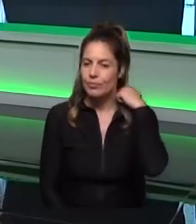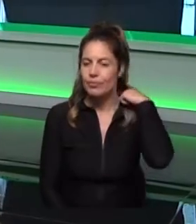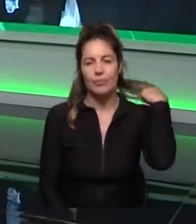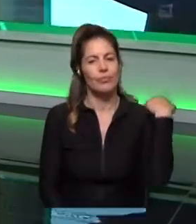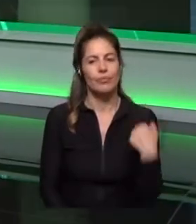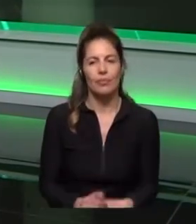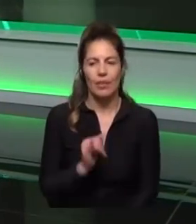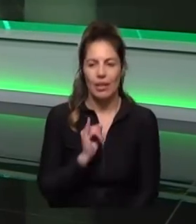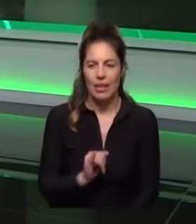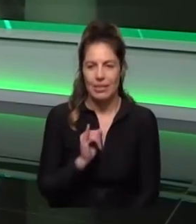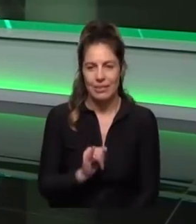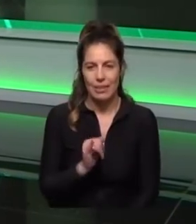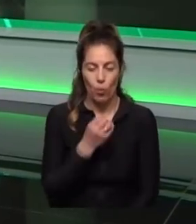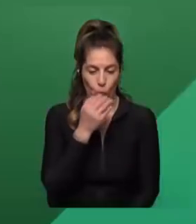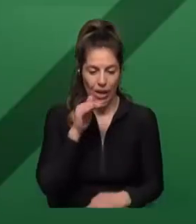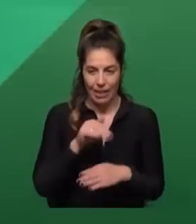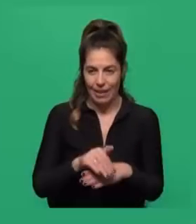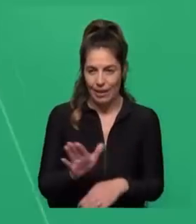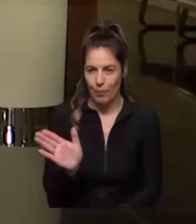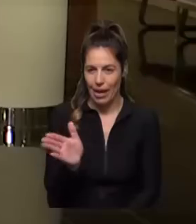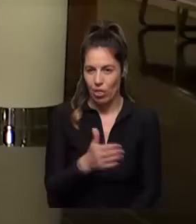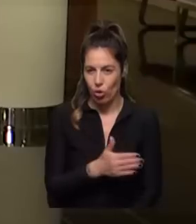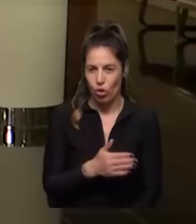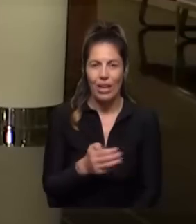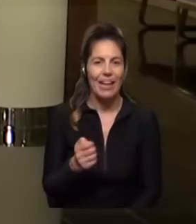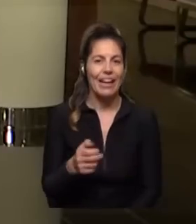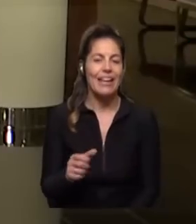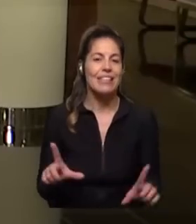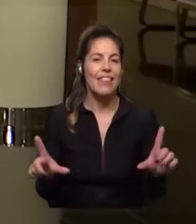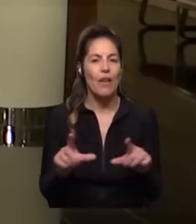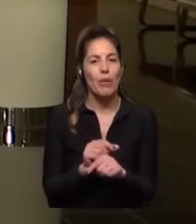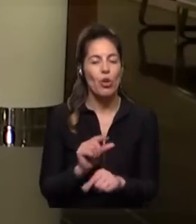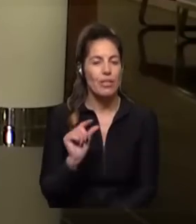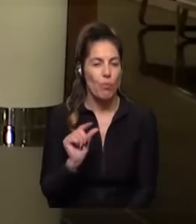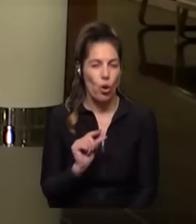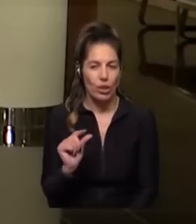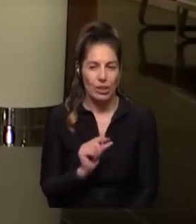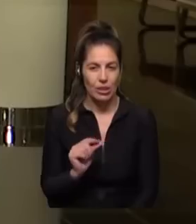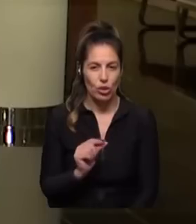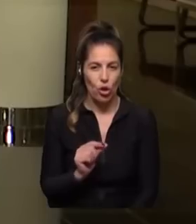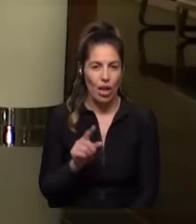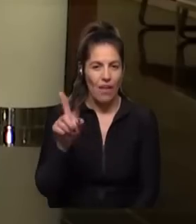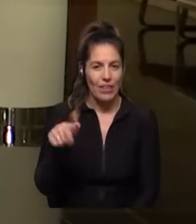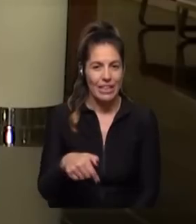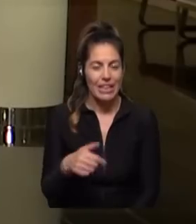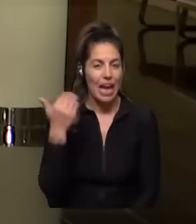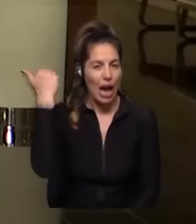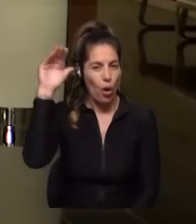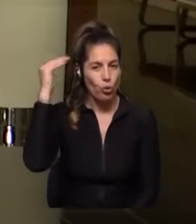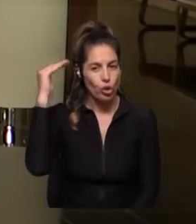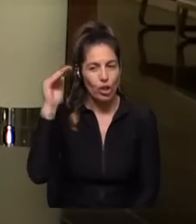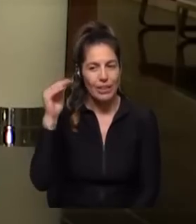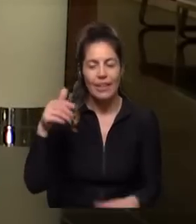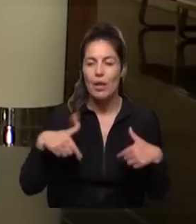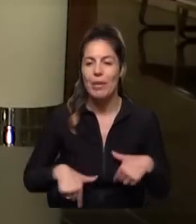Así es Natalia Martín Buenas tardes para todos y todas Acaba de terminar Hace algunos minutos la comparecencia de autoridades del Ministerio de salud